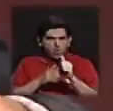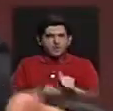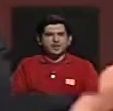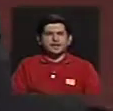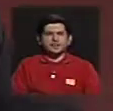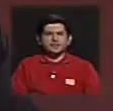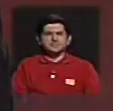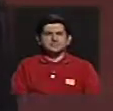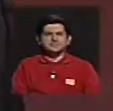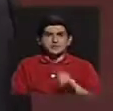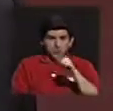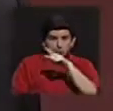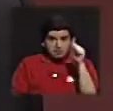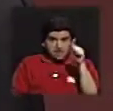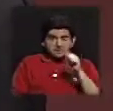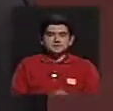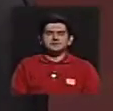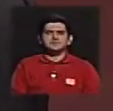52,000, llegando